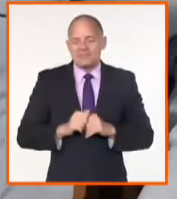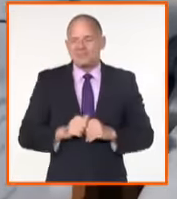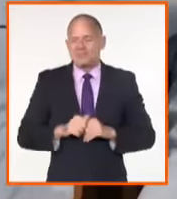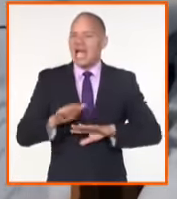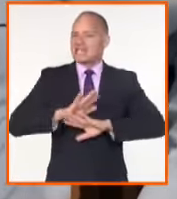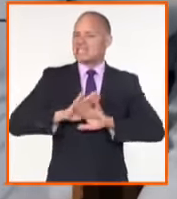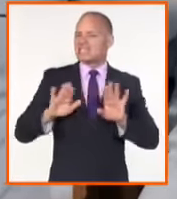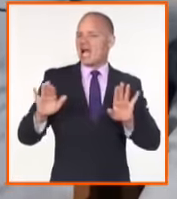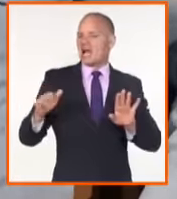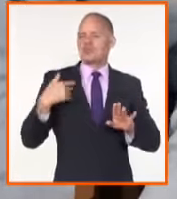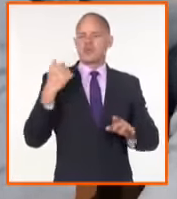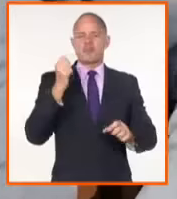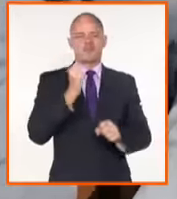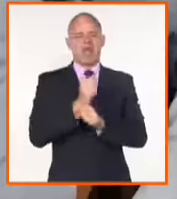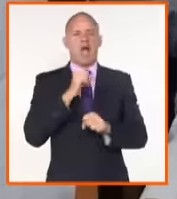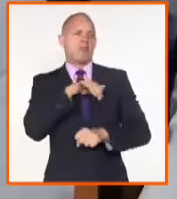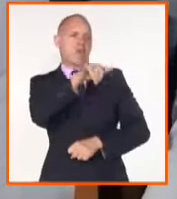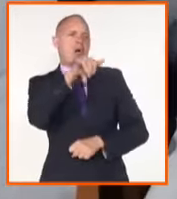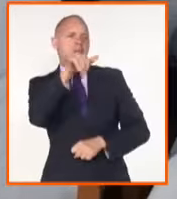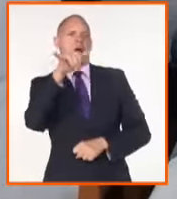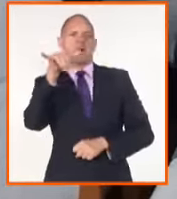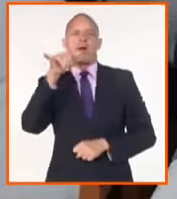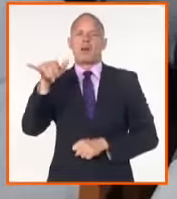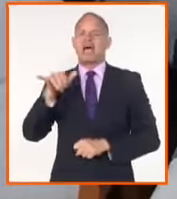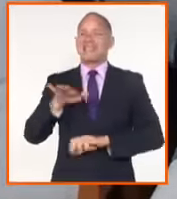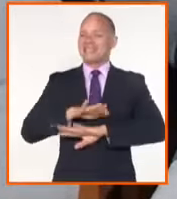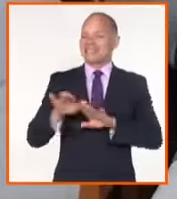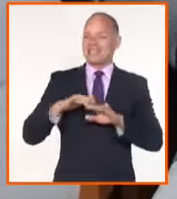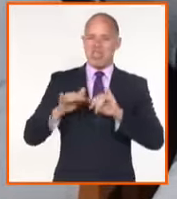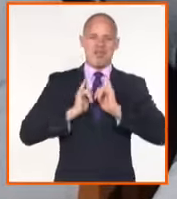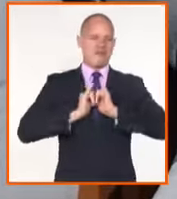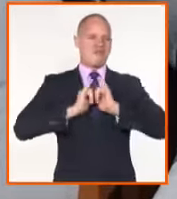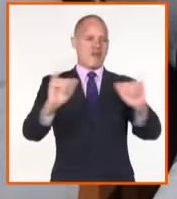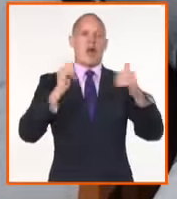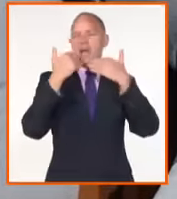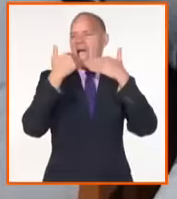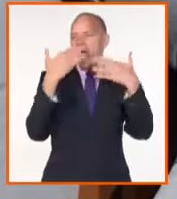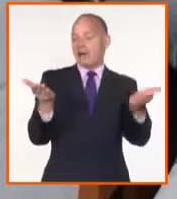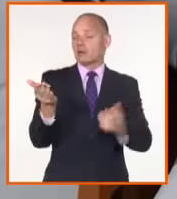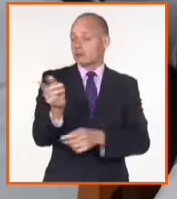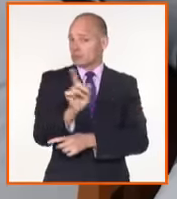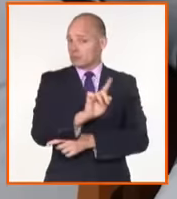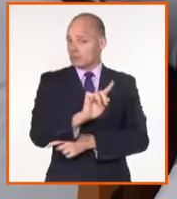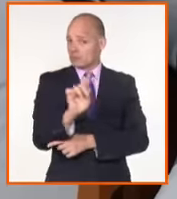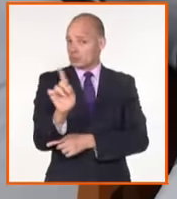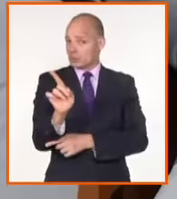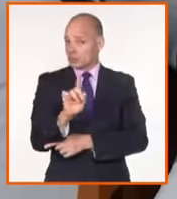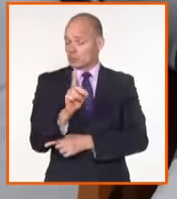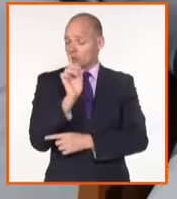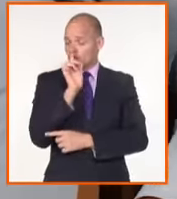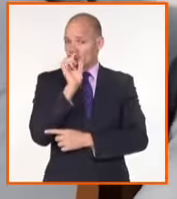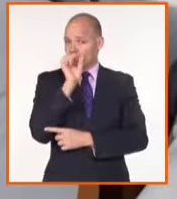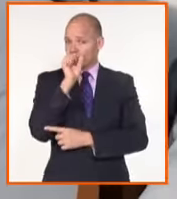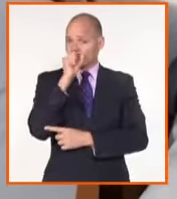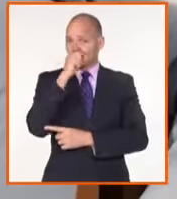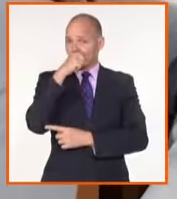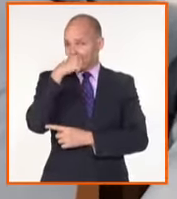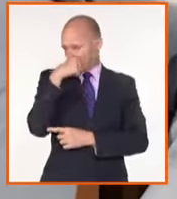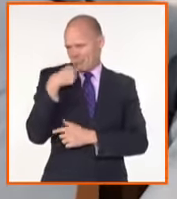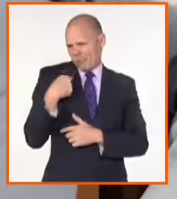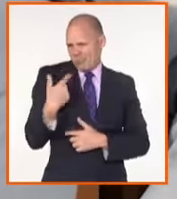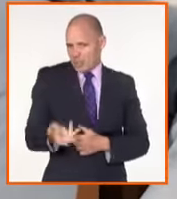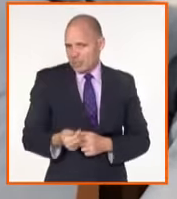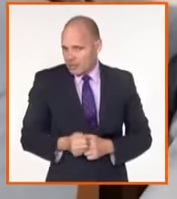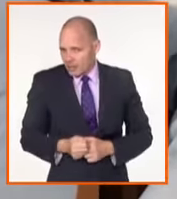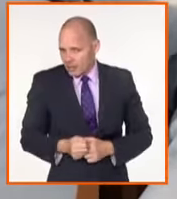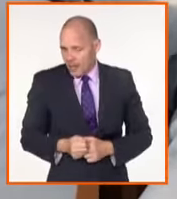porque ahí está detrás del enemigo tratando de destrozar todo lo que hacemos. Nosotros conocemos